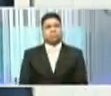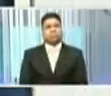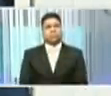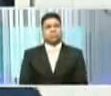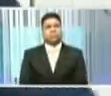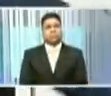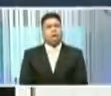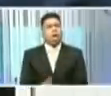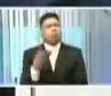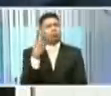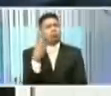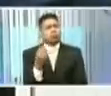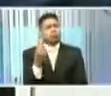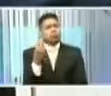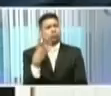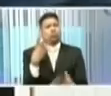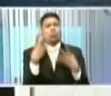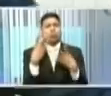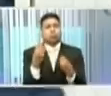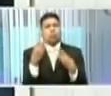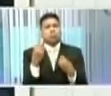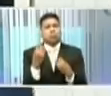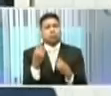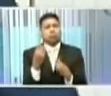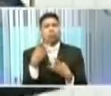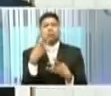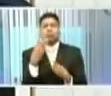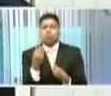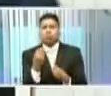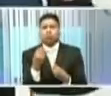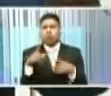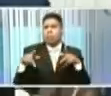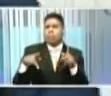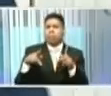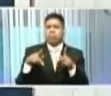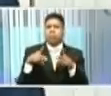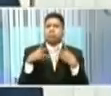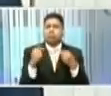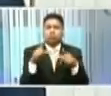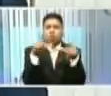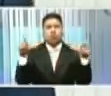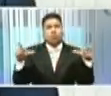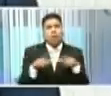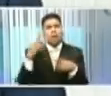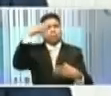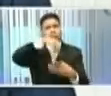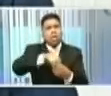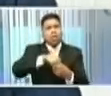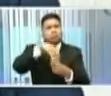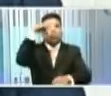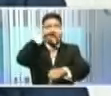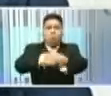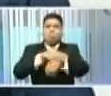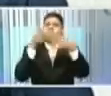Hay suficiente cupo en las cárceles para todos los provocadores de derecha.